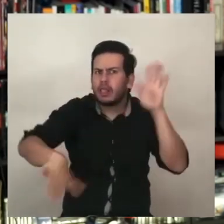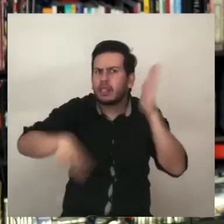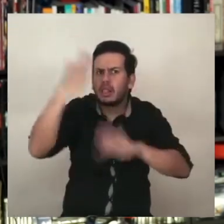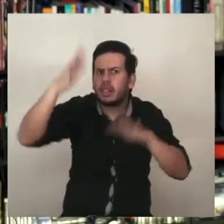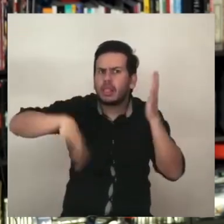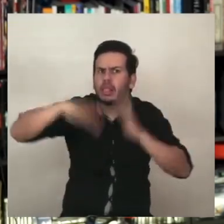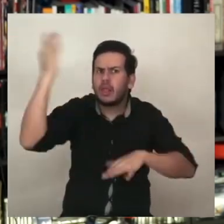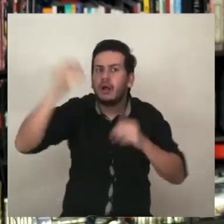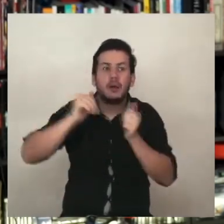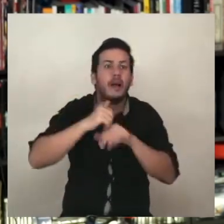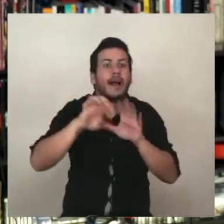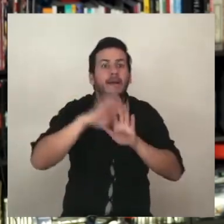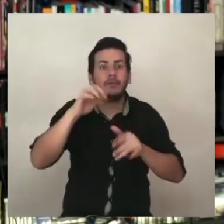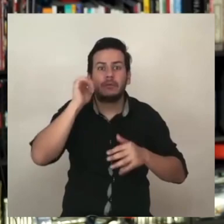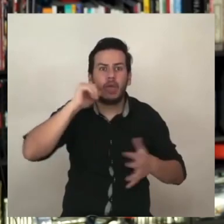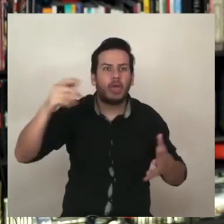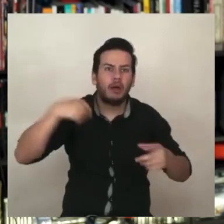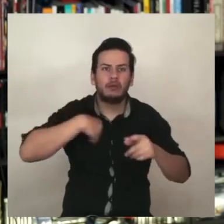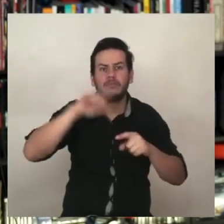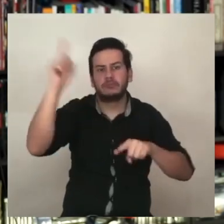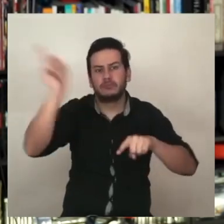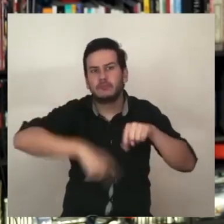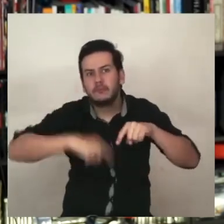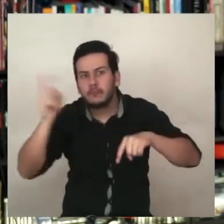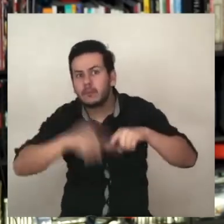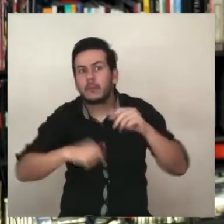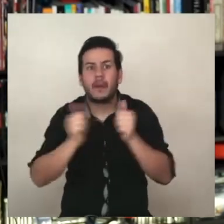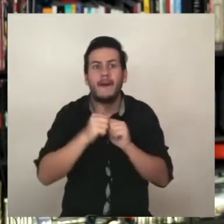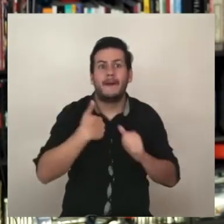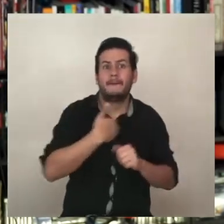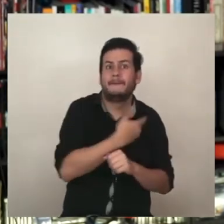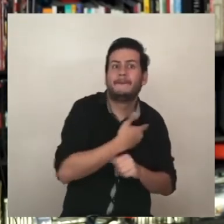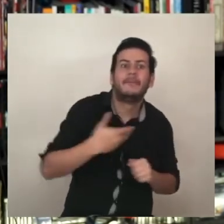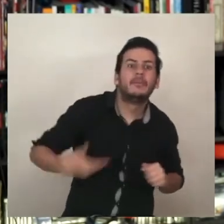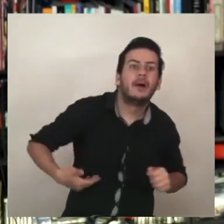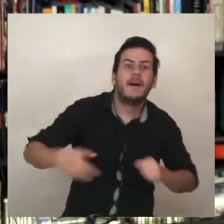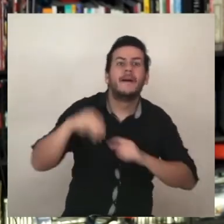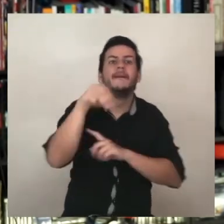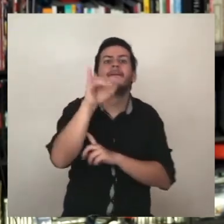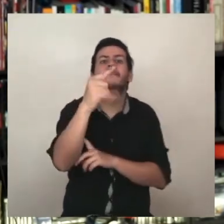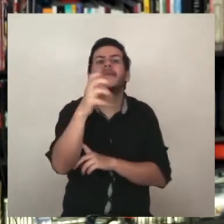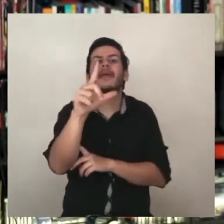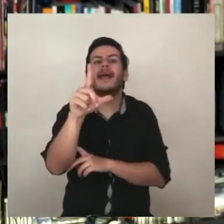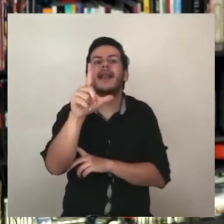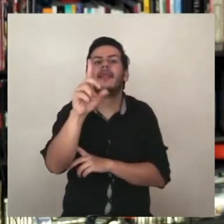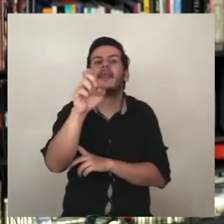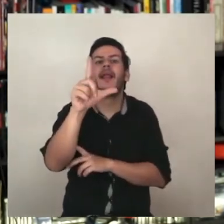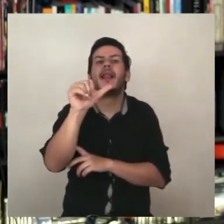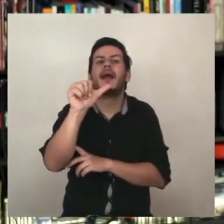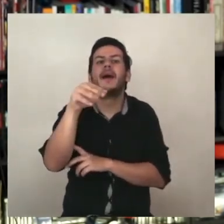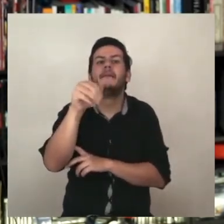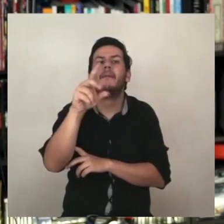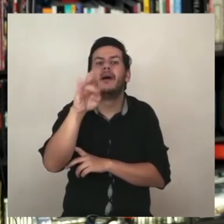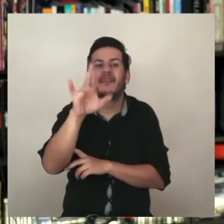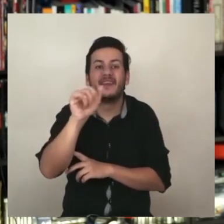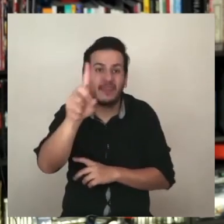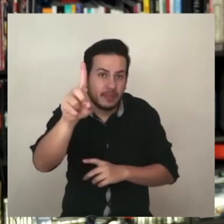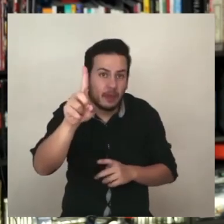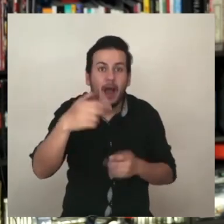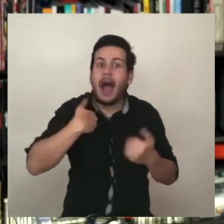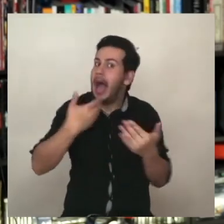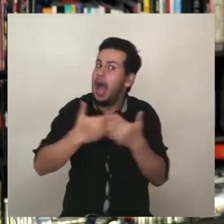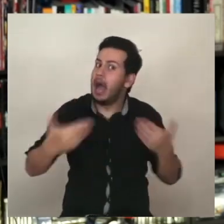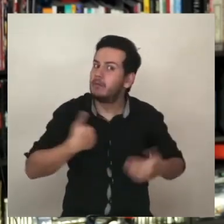programas de recorte de presupuesto por educación por parte de la presidencia de Miguel de la Madrid. Las siguientes son reales propuestas hechas por reales seres